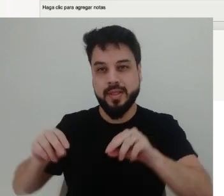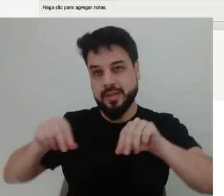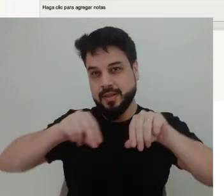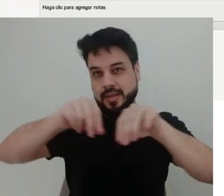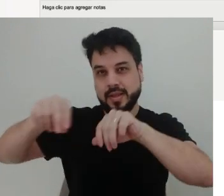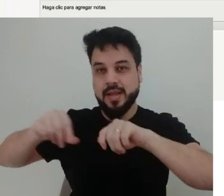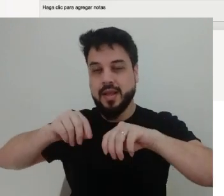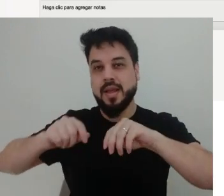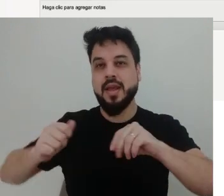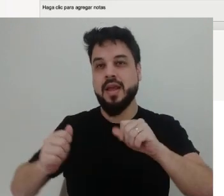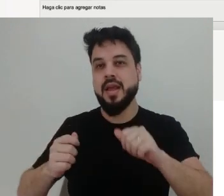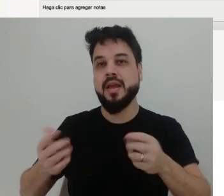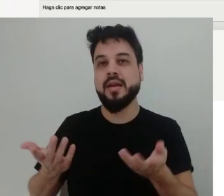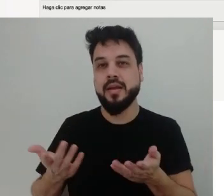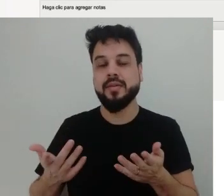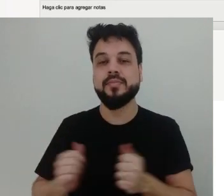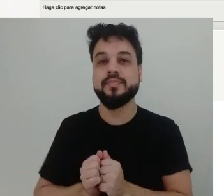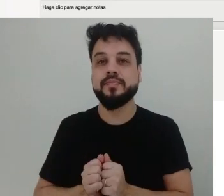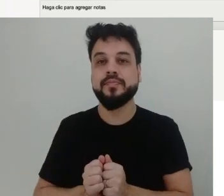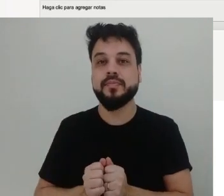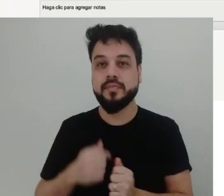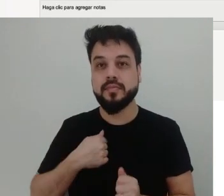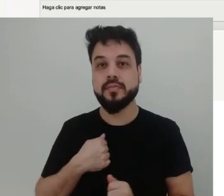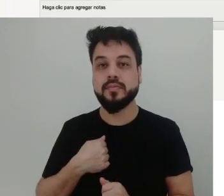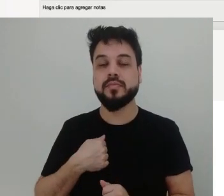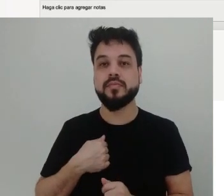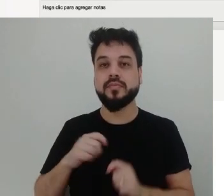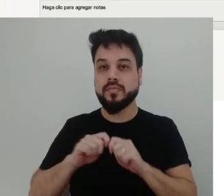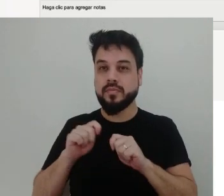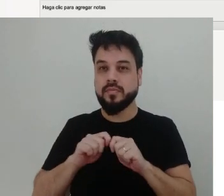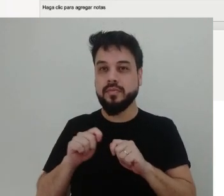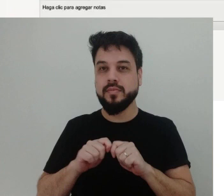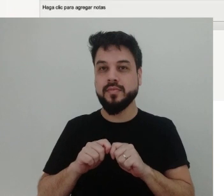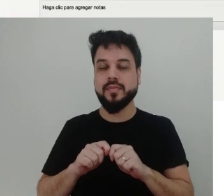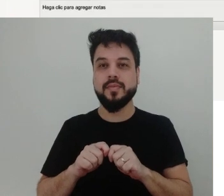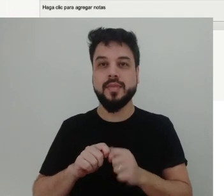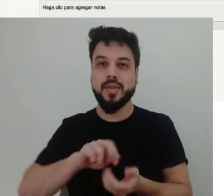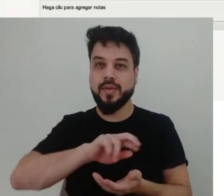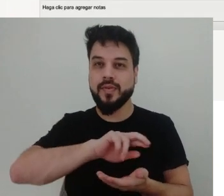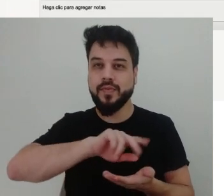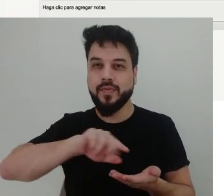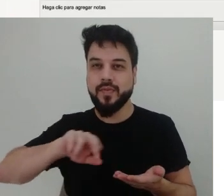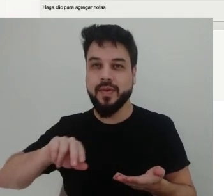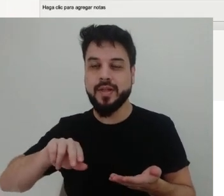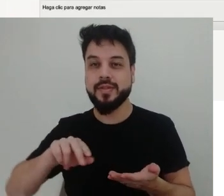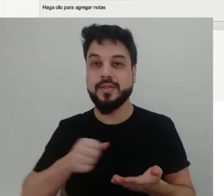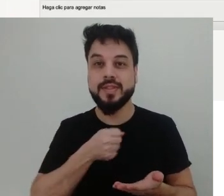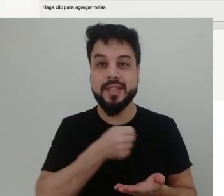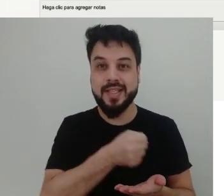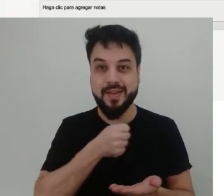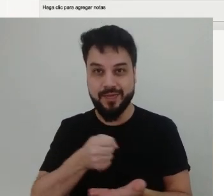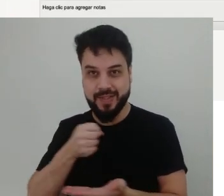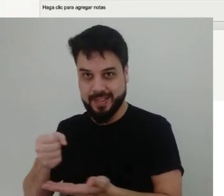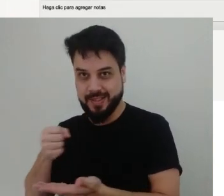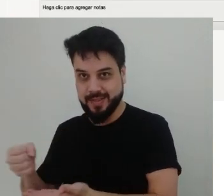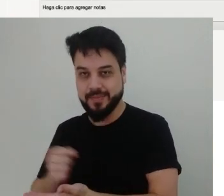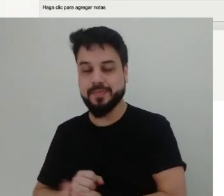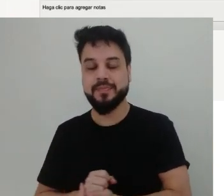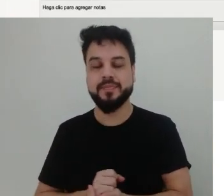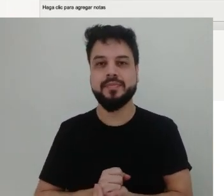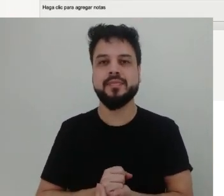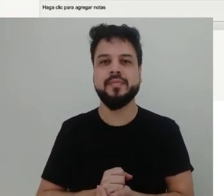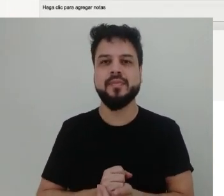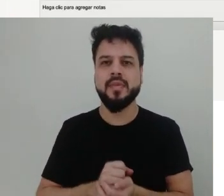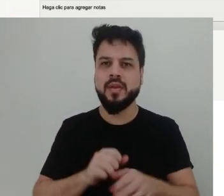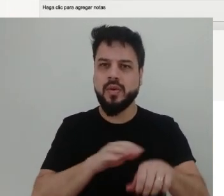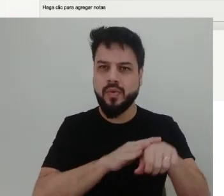niños. Y un ejemplo es este, es cuando Leonor señala que no le gustan los pinos. La conversación fue en